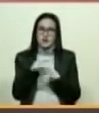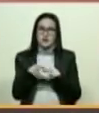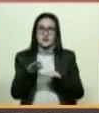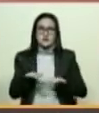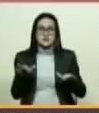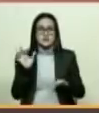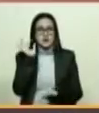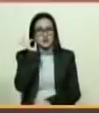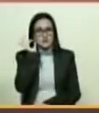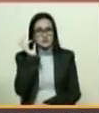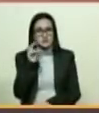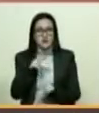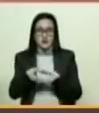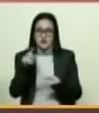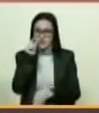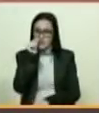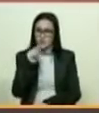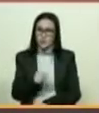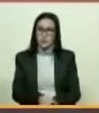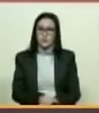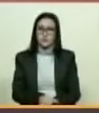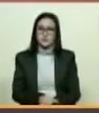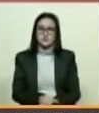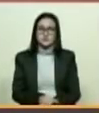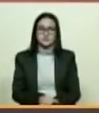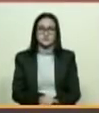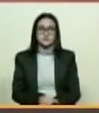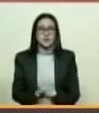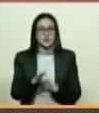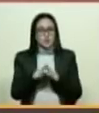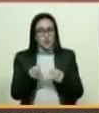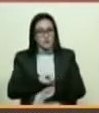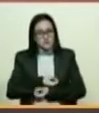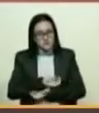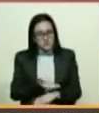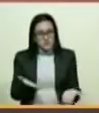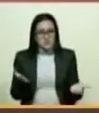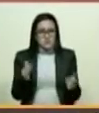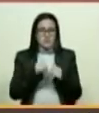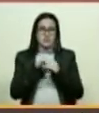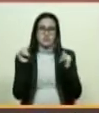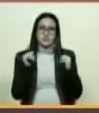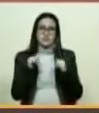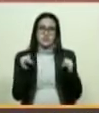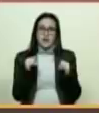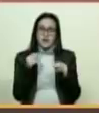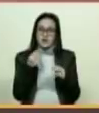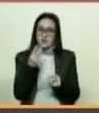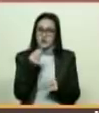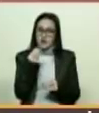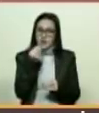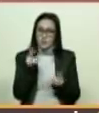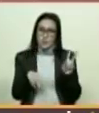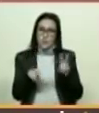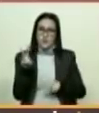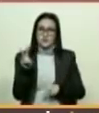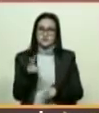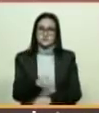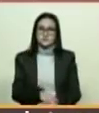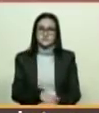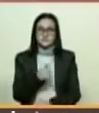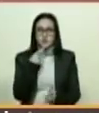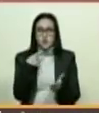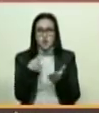que ya regresan de sus colegios. A todas y a todos les deseamos un feliz almuerzo. En nombre de